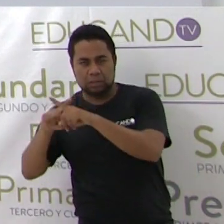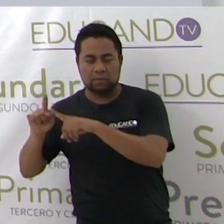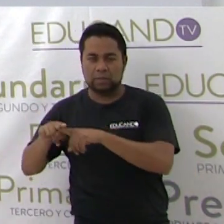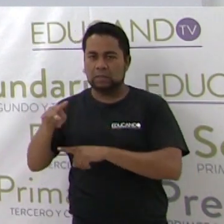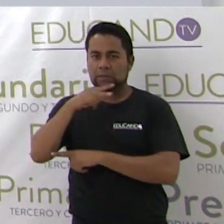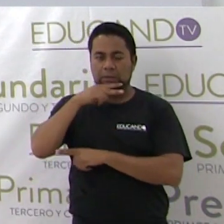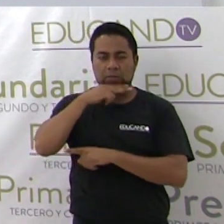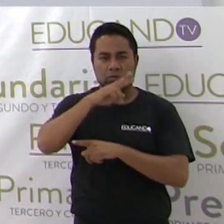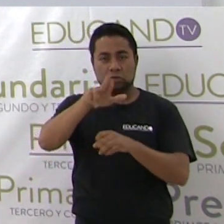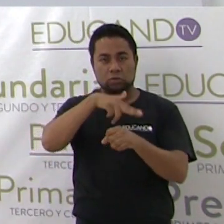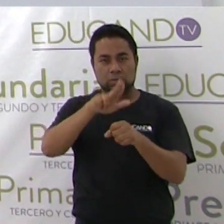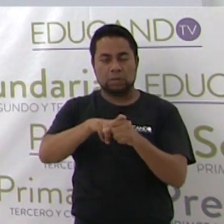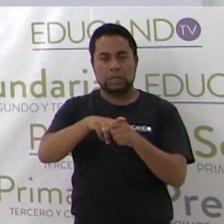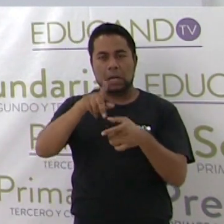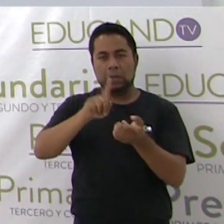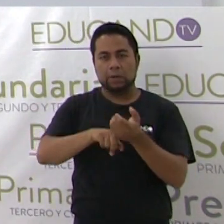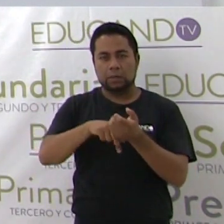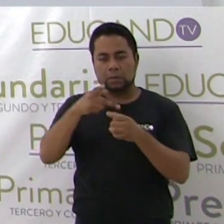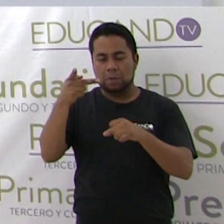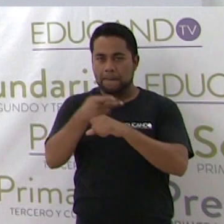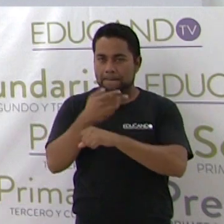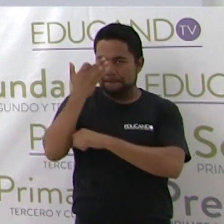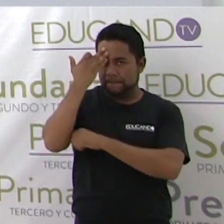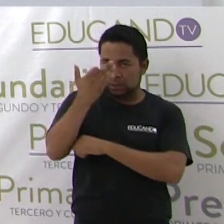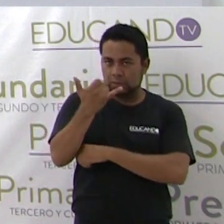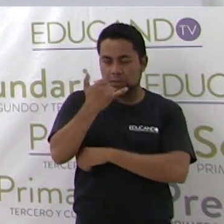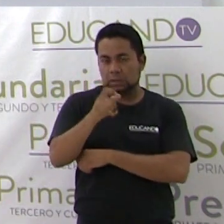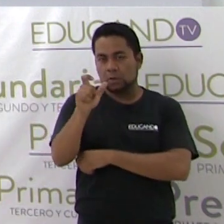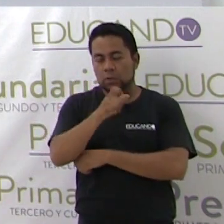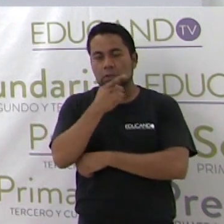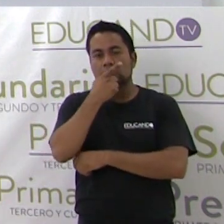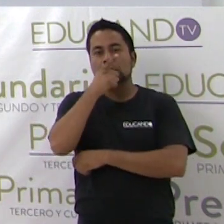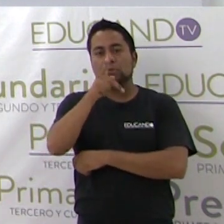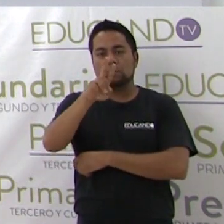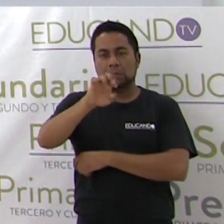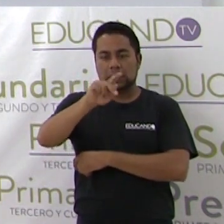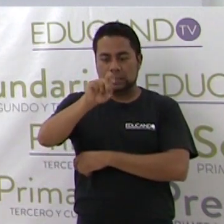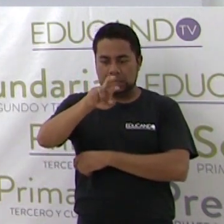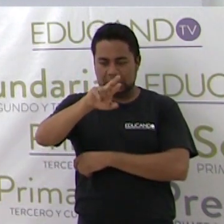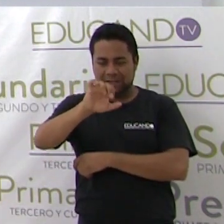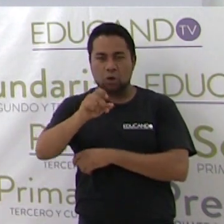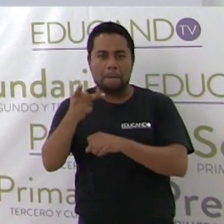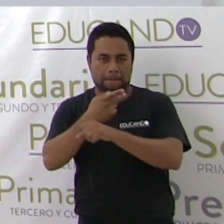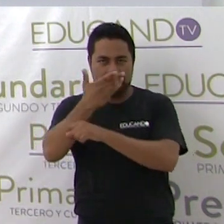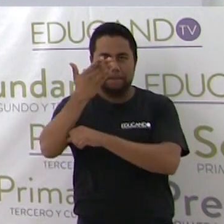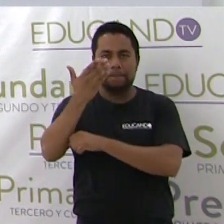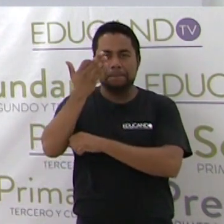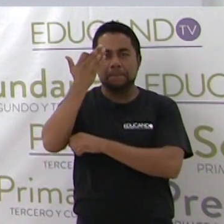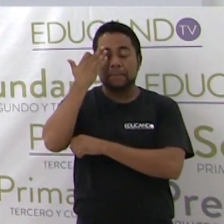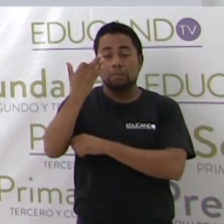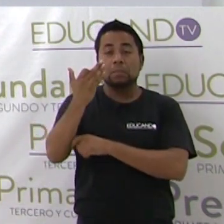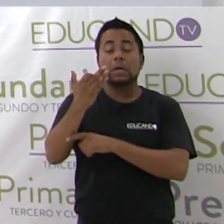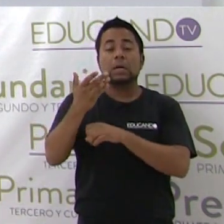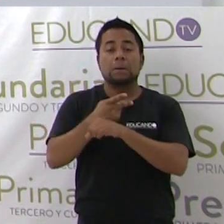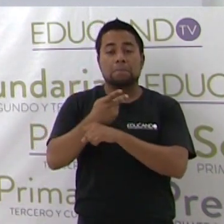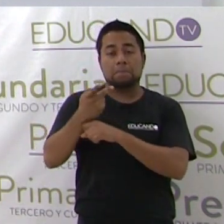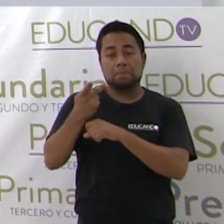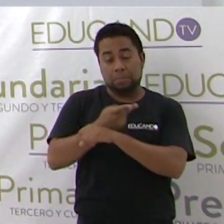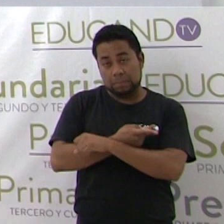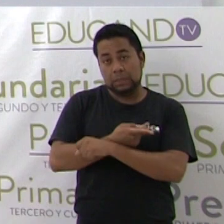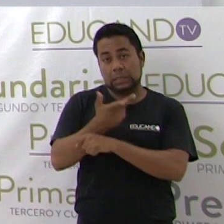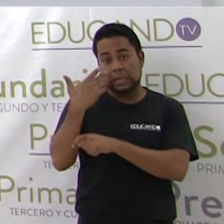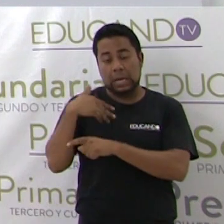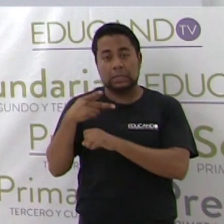verbos regulares en pretérito, y al hablar de pretérito estamos haciendo referencia a acciones